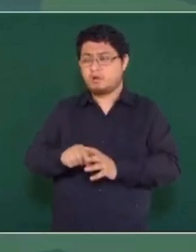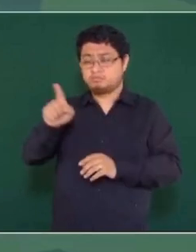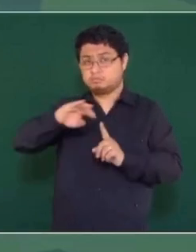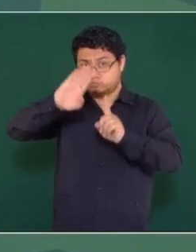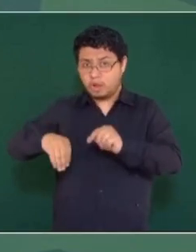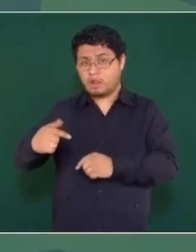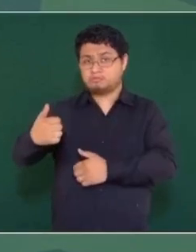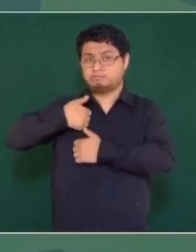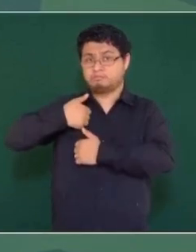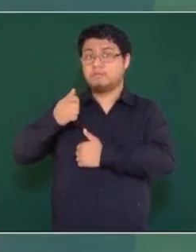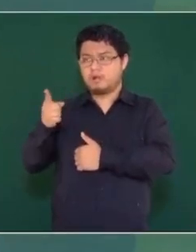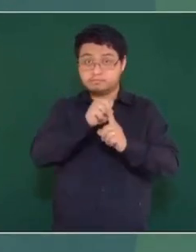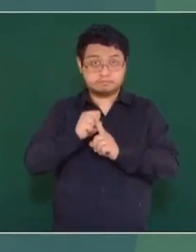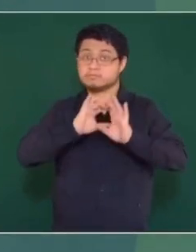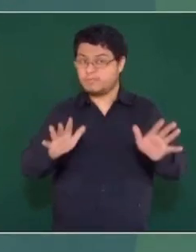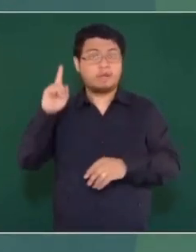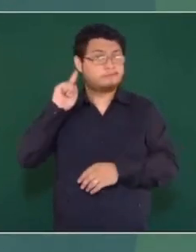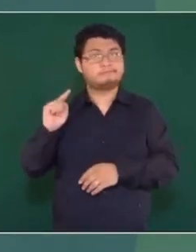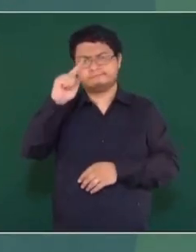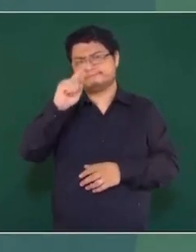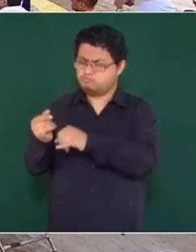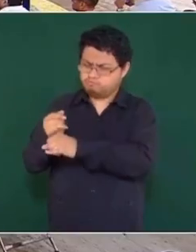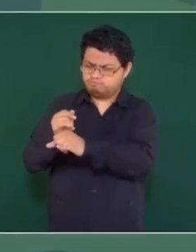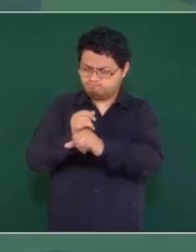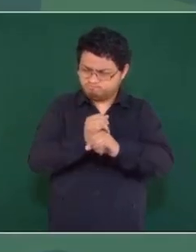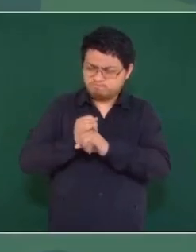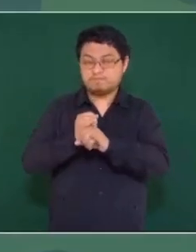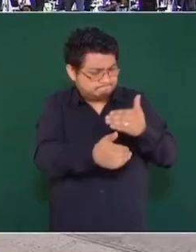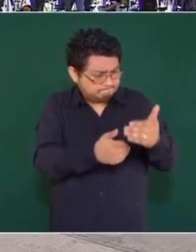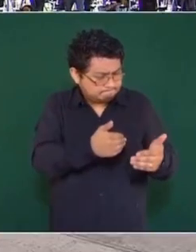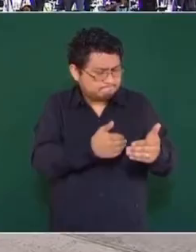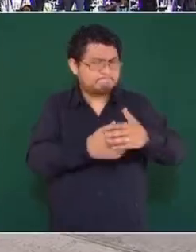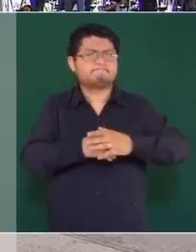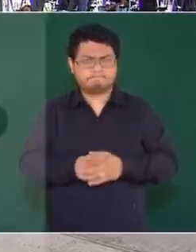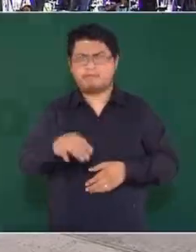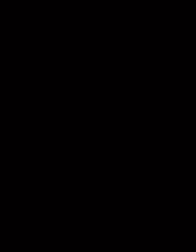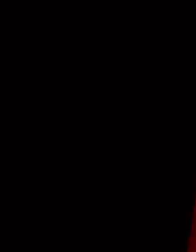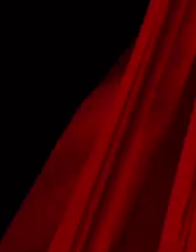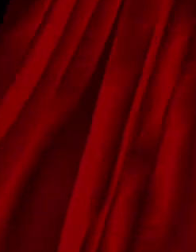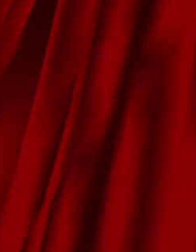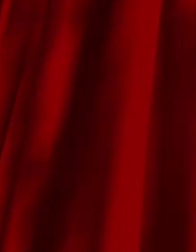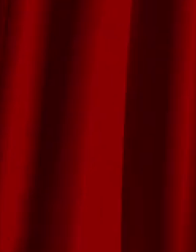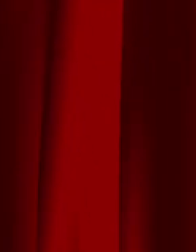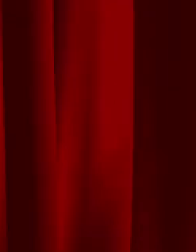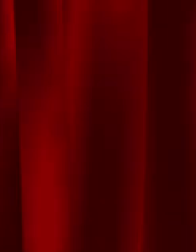del general, ya hay más detenidos y en este caso del juez se tiene también evidencias.